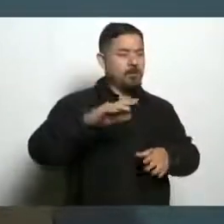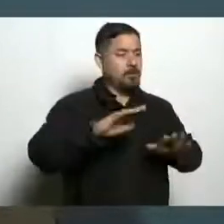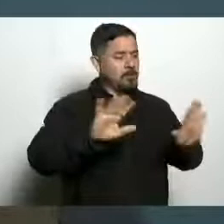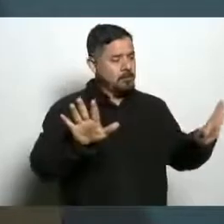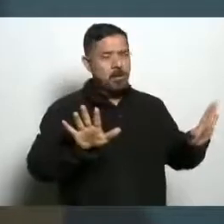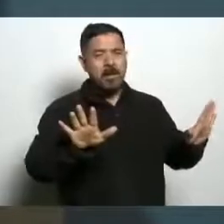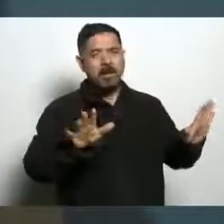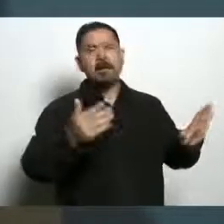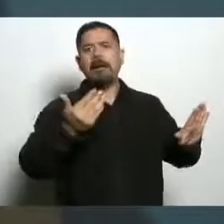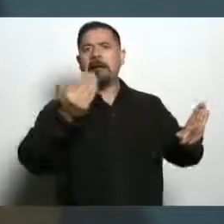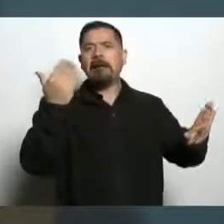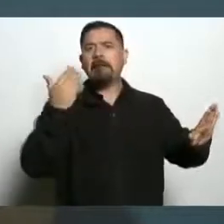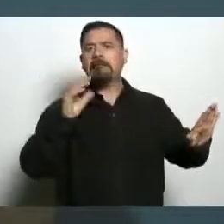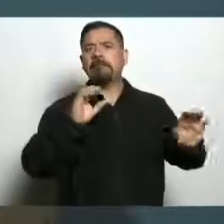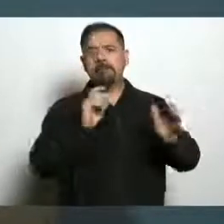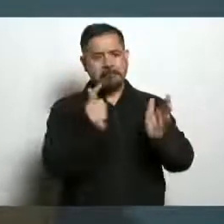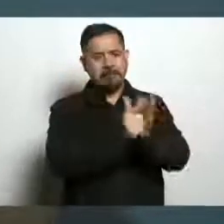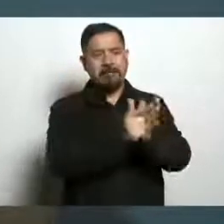derecho,